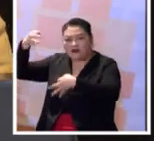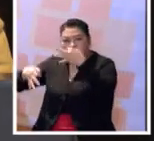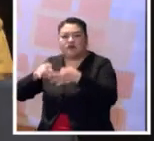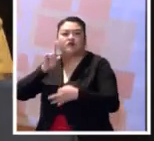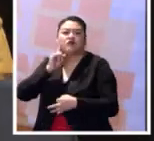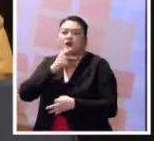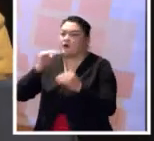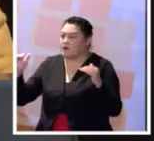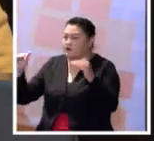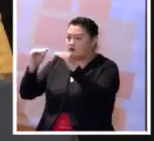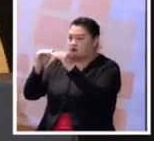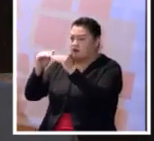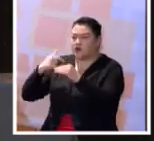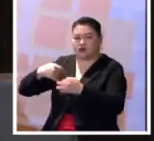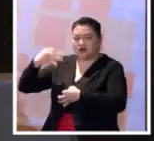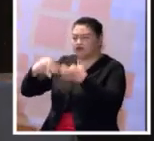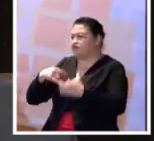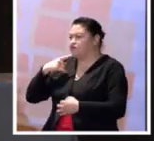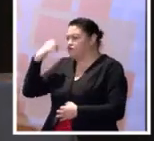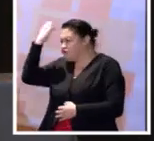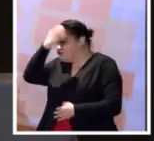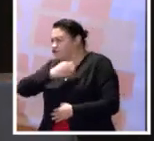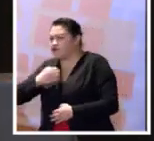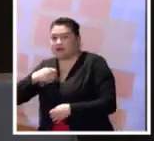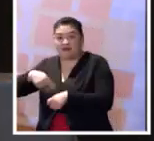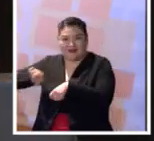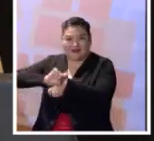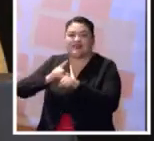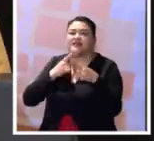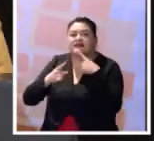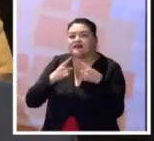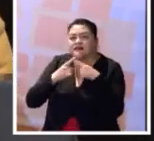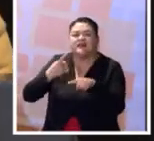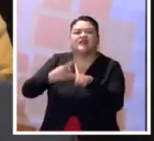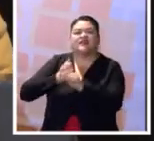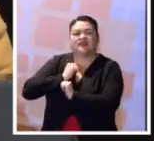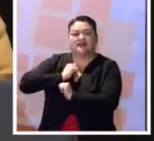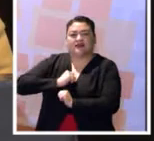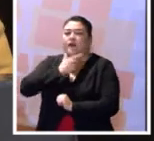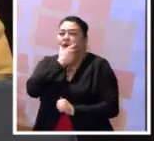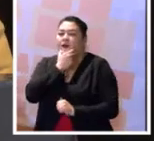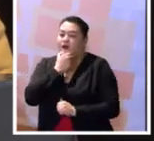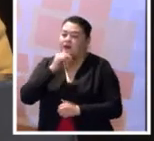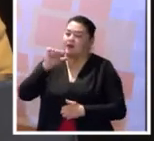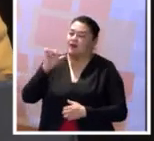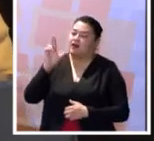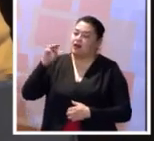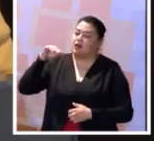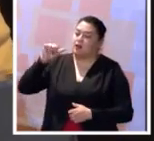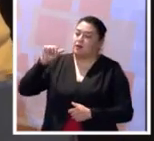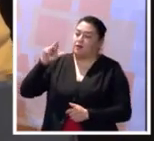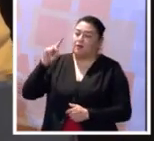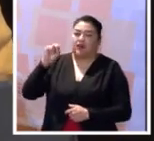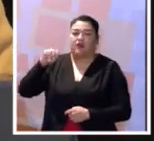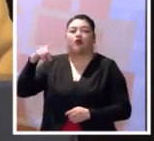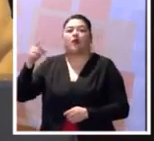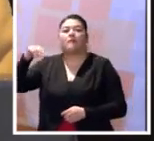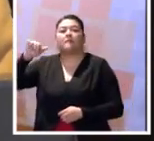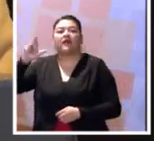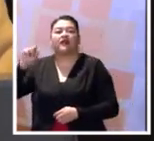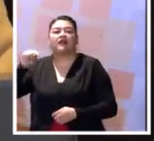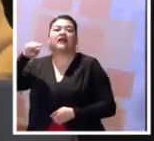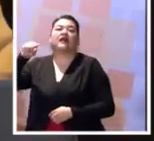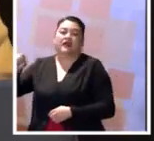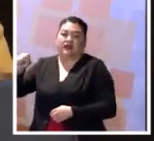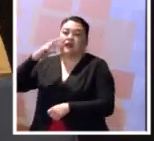en el ámbito electoral va a ser moderado el día de hoy por el maestro Armando Maitrete Hernández, magistrado presidente de la